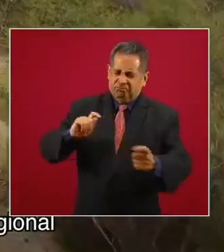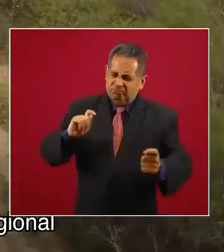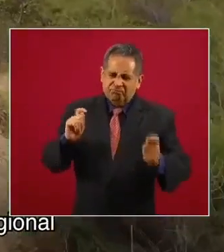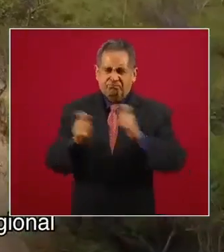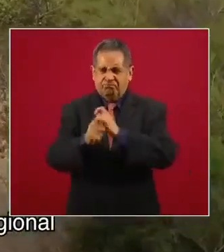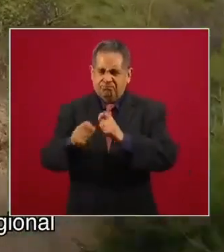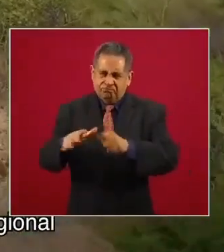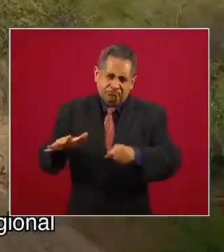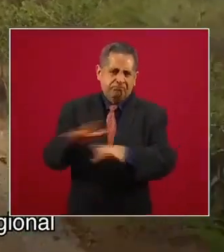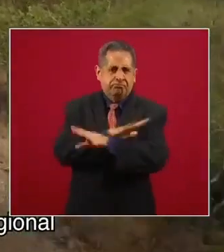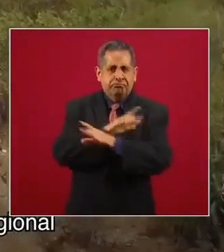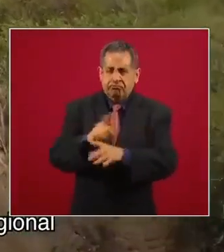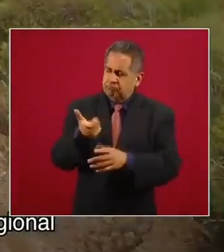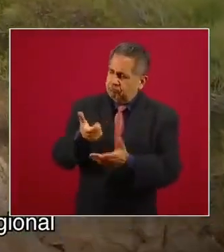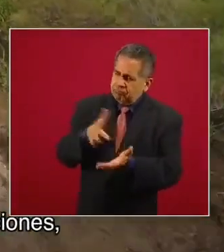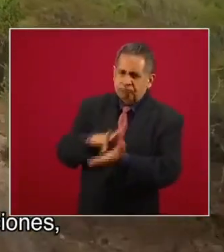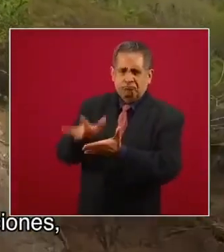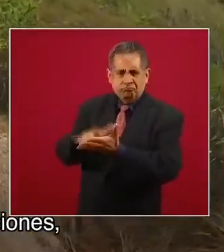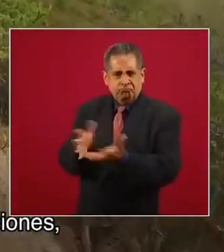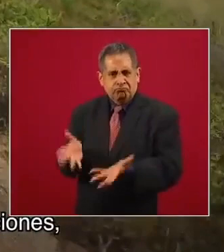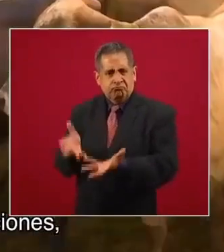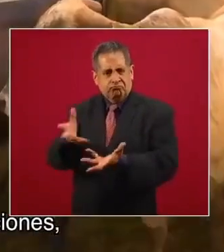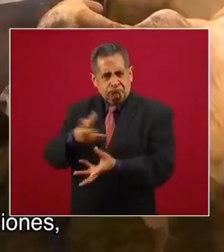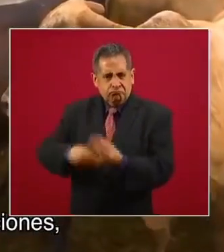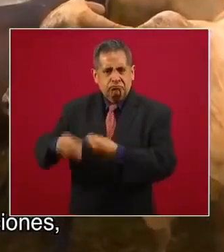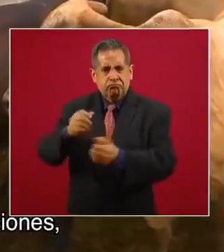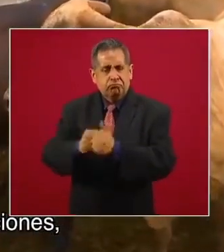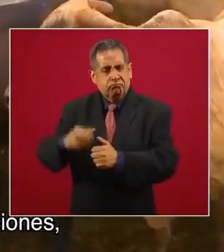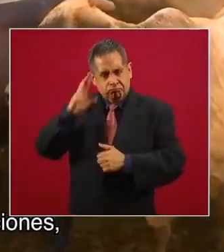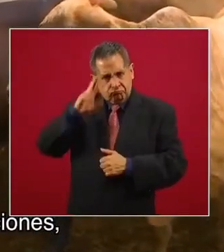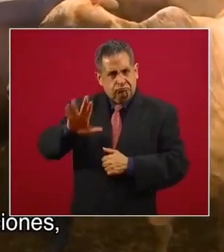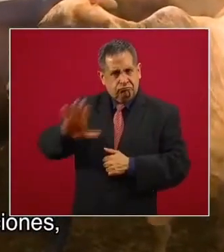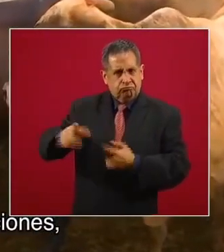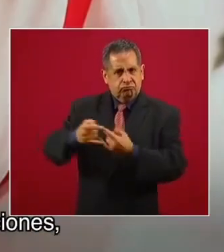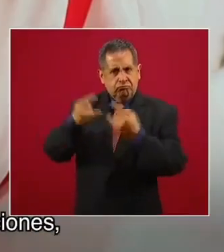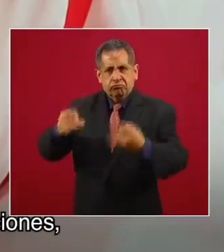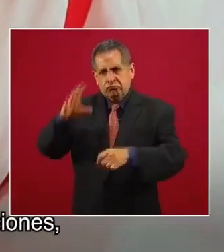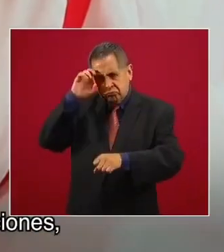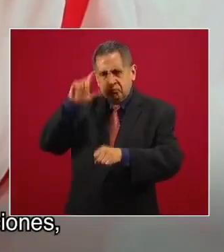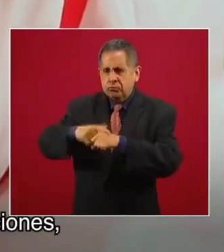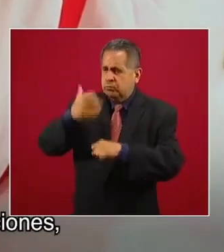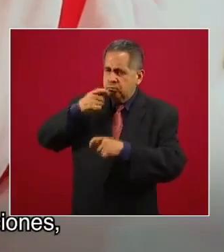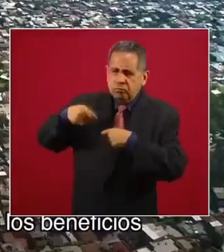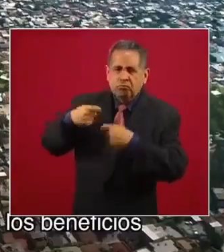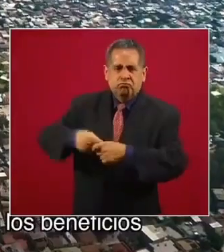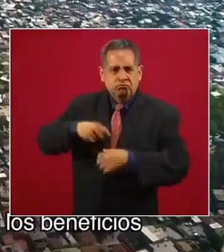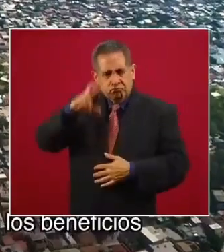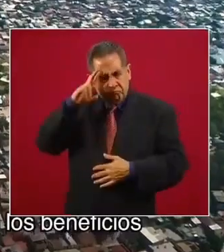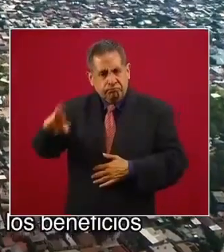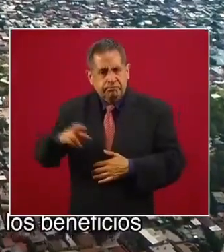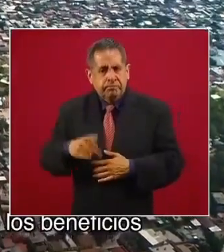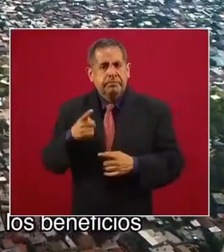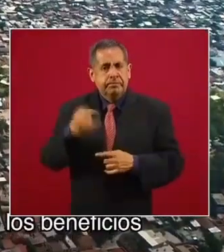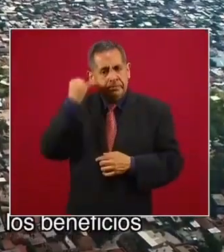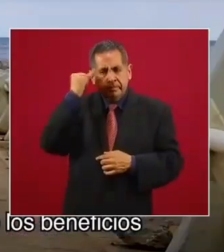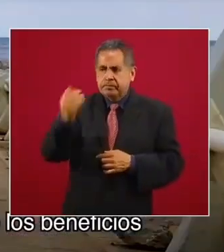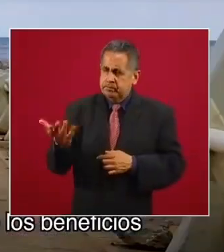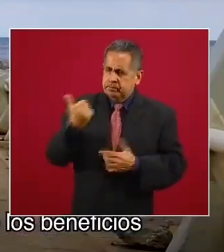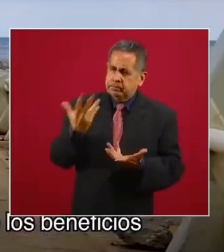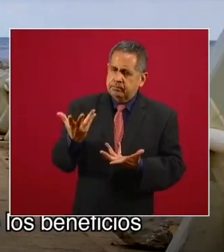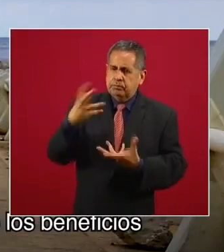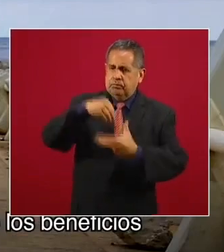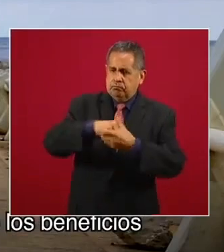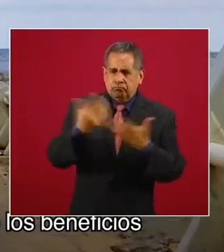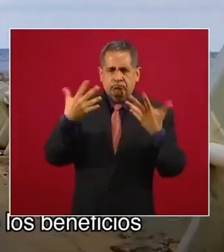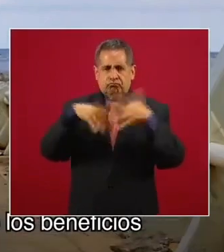el crecimiento de la economía regional con pleno respeto a la historia, cultura y tradiciones, en la búsqueda de inclusión,